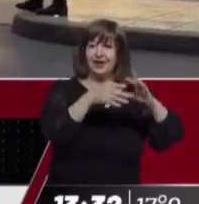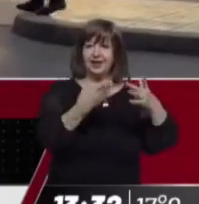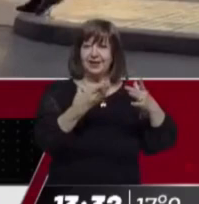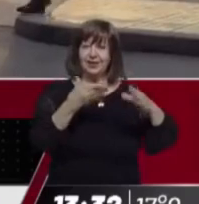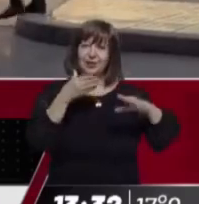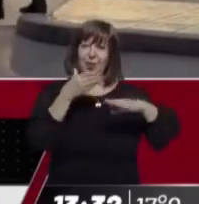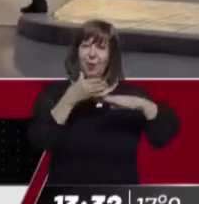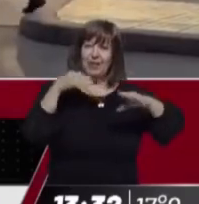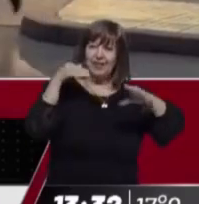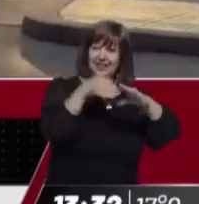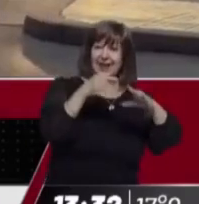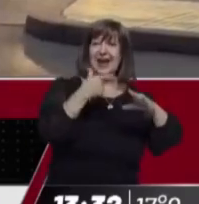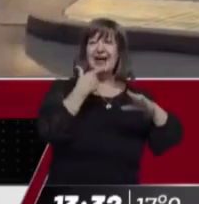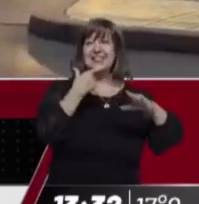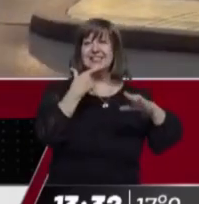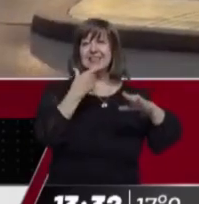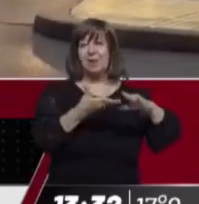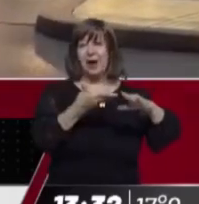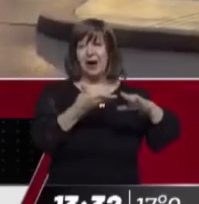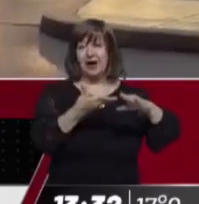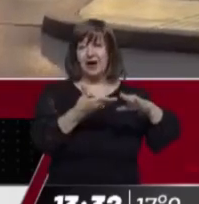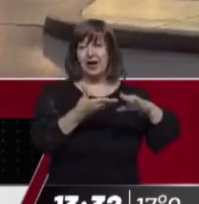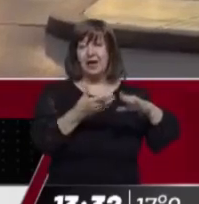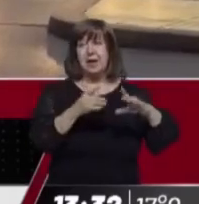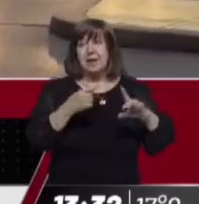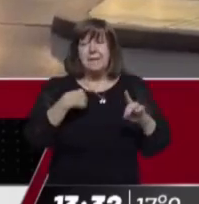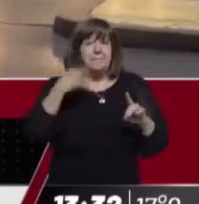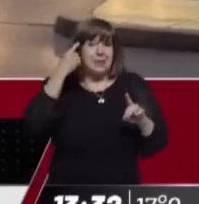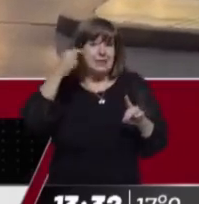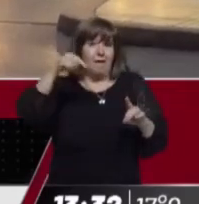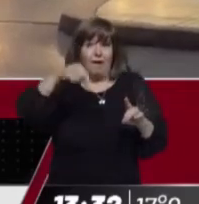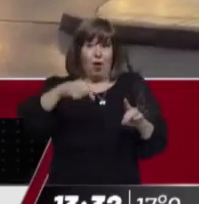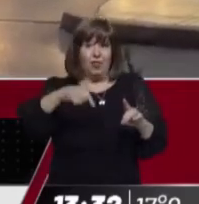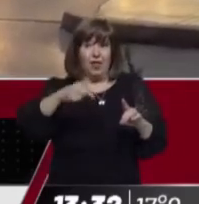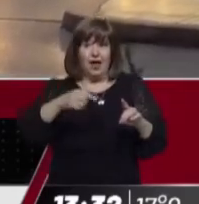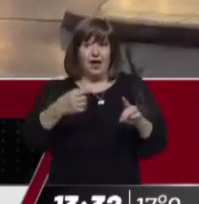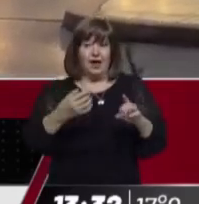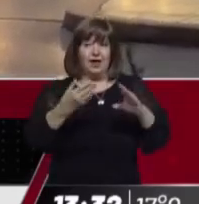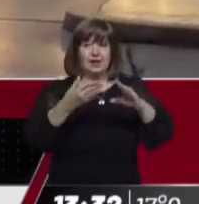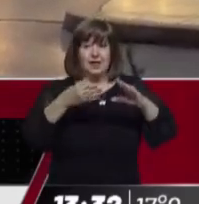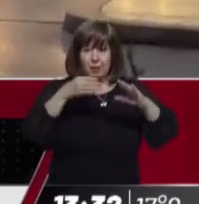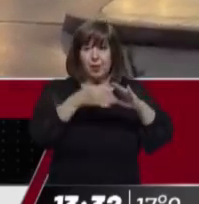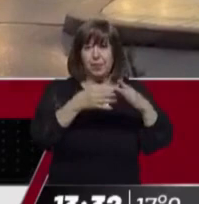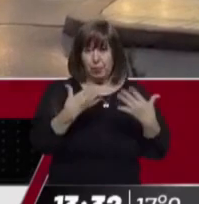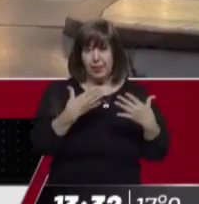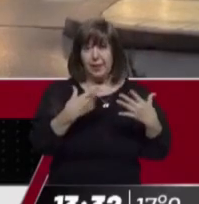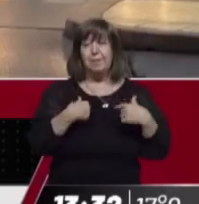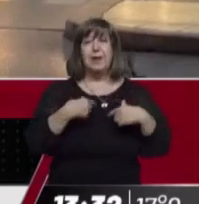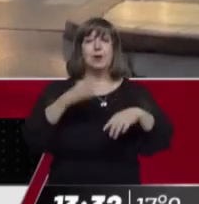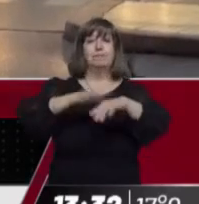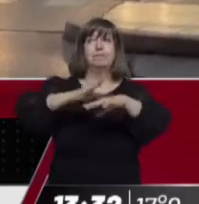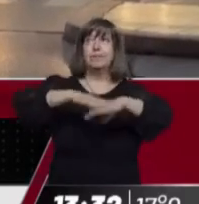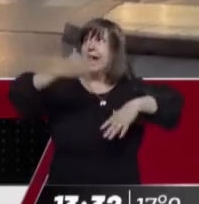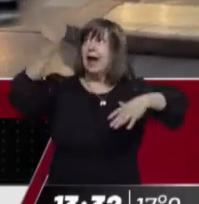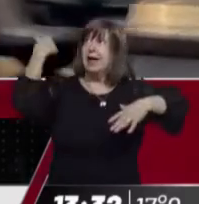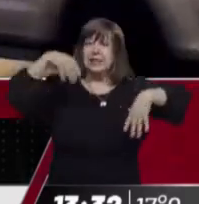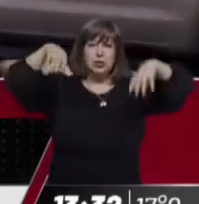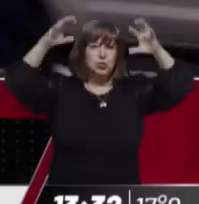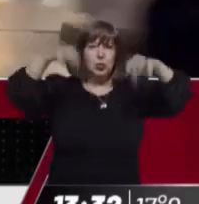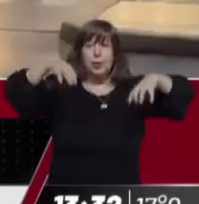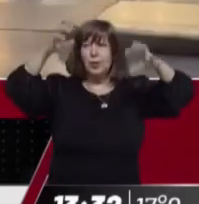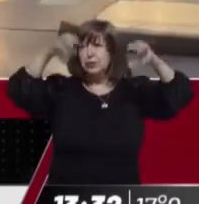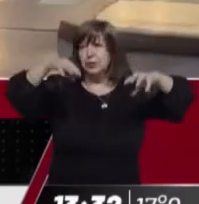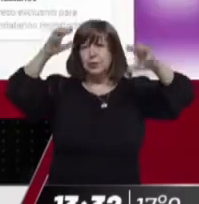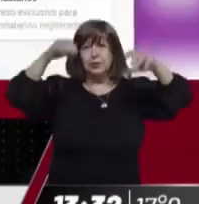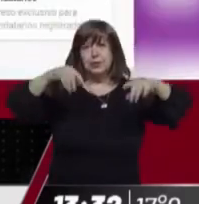funcionar. Se pensaba que hoy iba a comenzar a normalizarse, pero la lluvia de ayer, la tormenta fuerte que hubo en